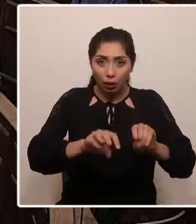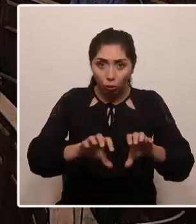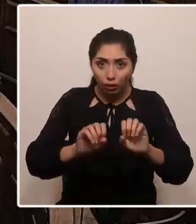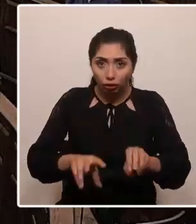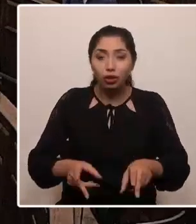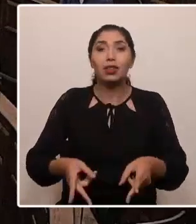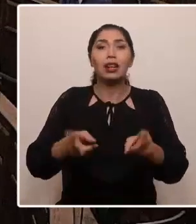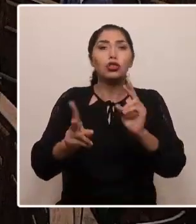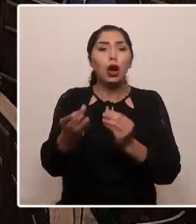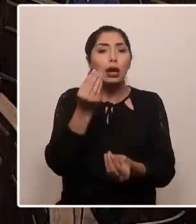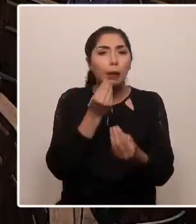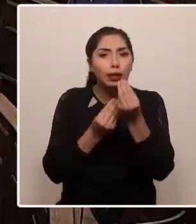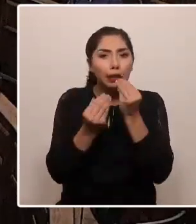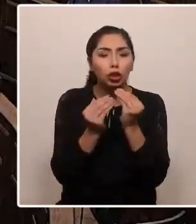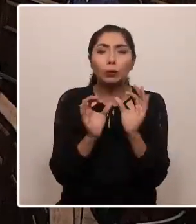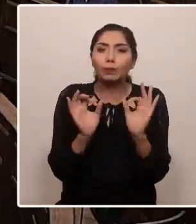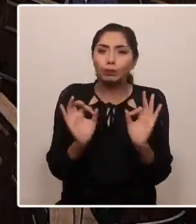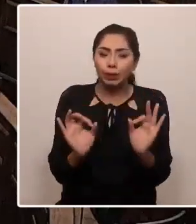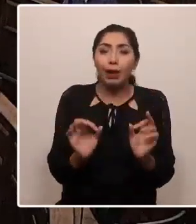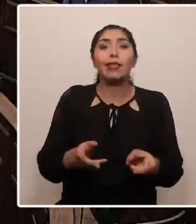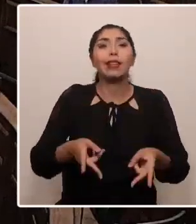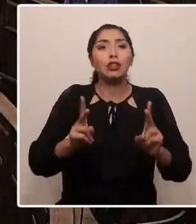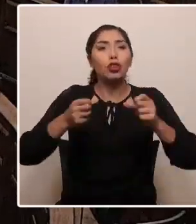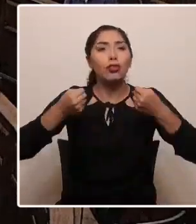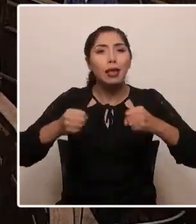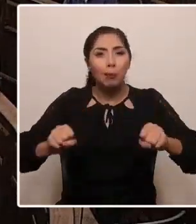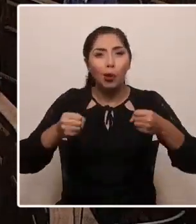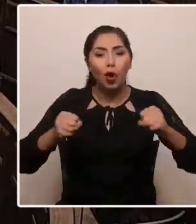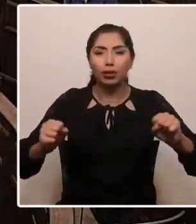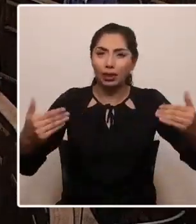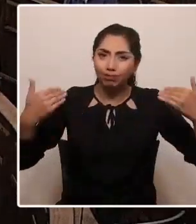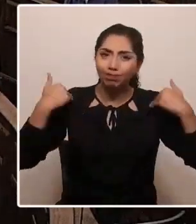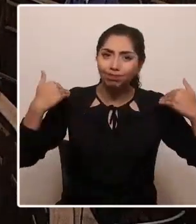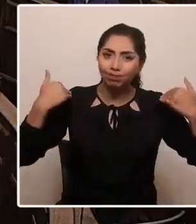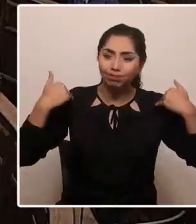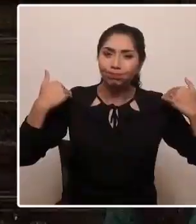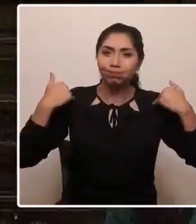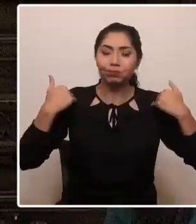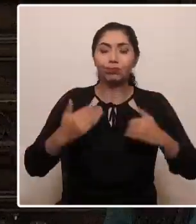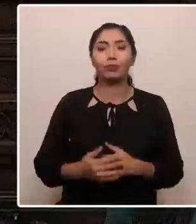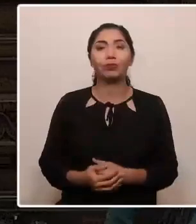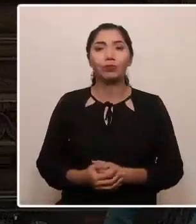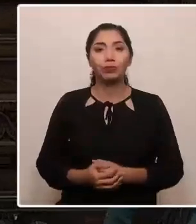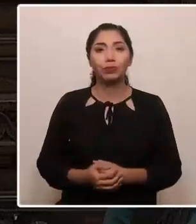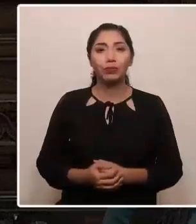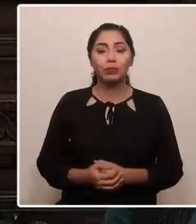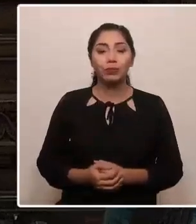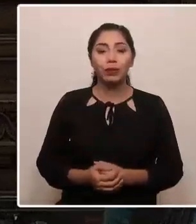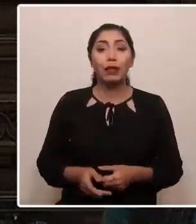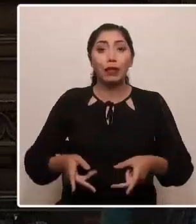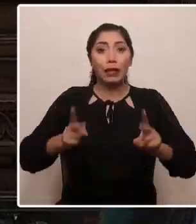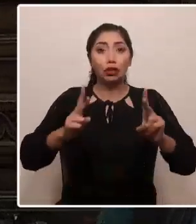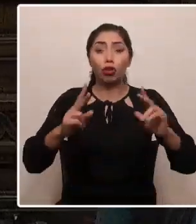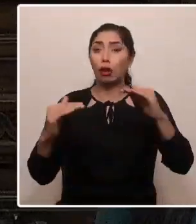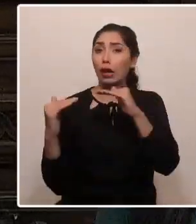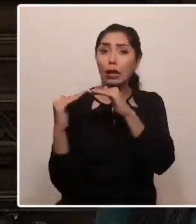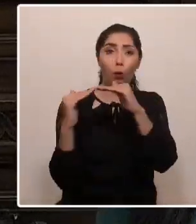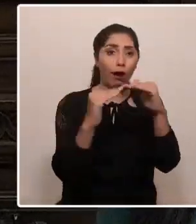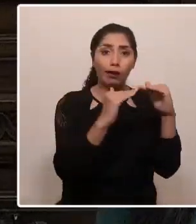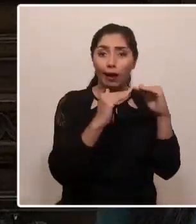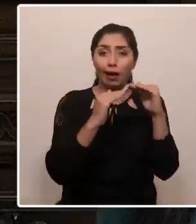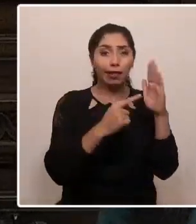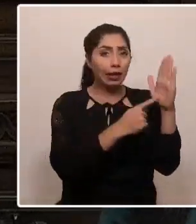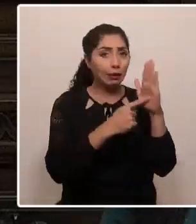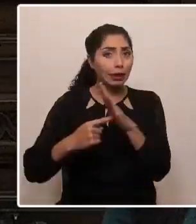alimentación adecuada, derecho al deporte, la actividad física y las prácticas corporales, derecho a la igualdad y no